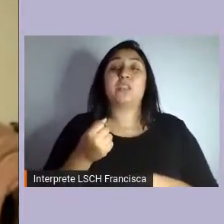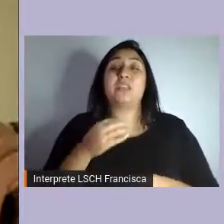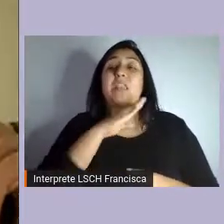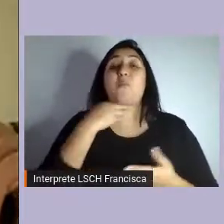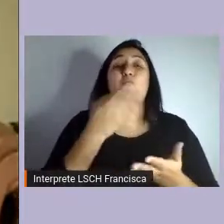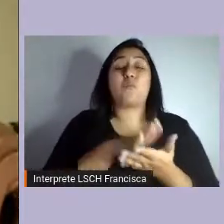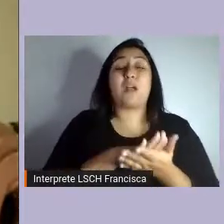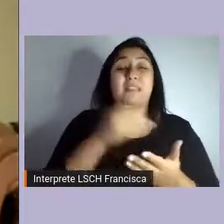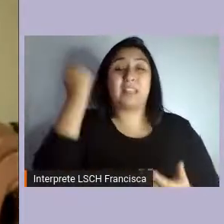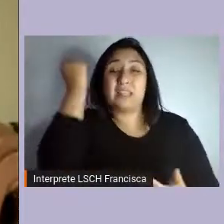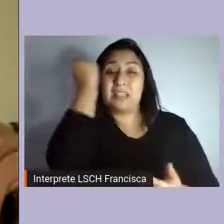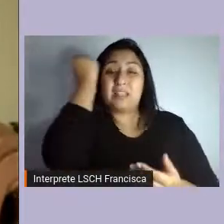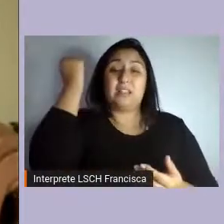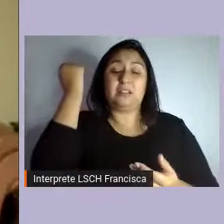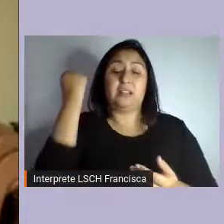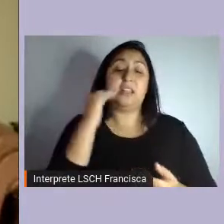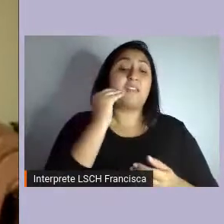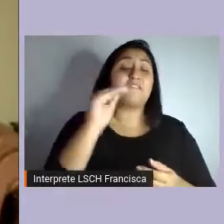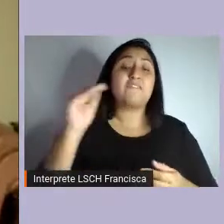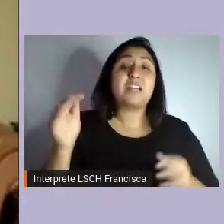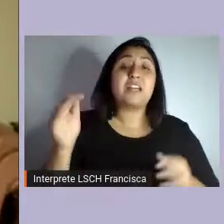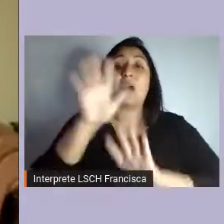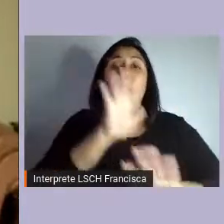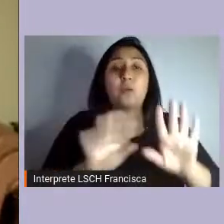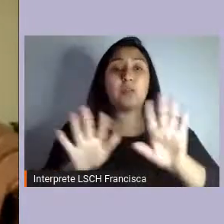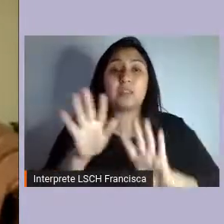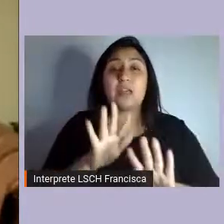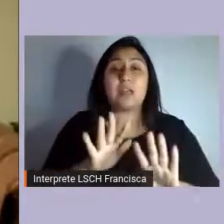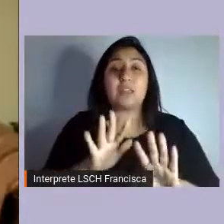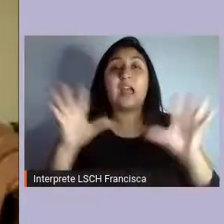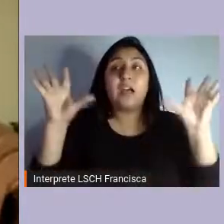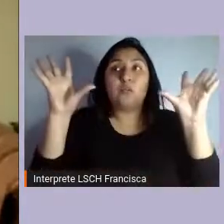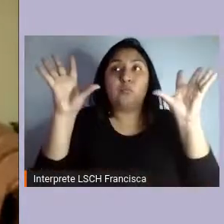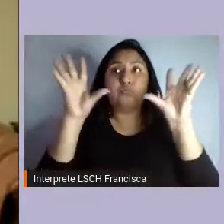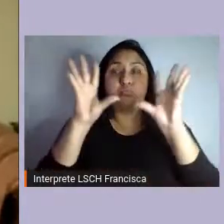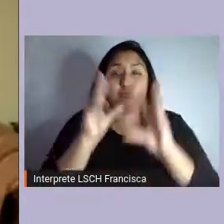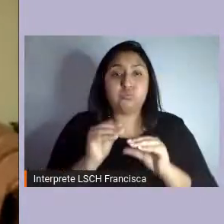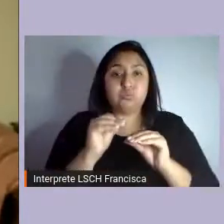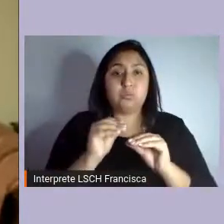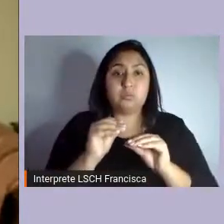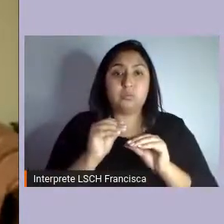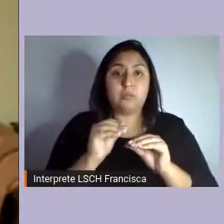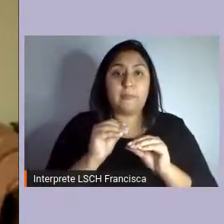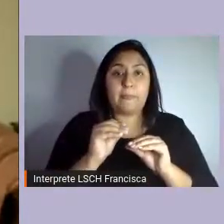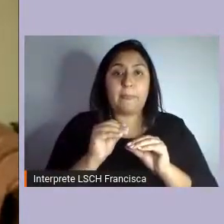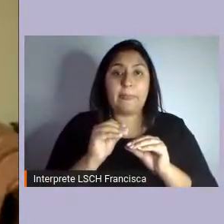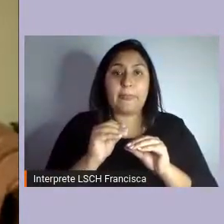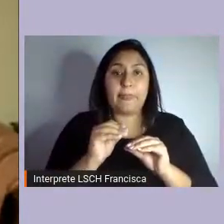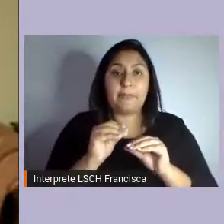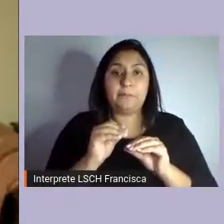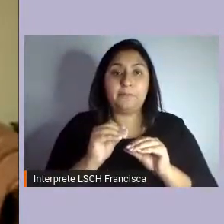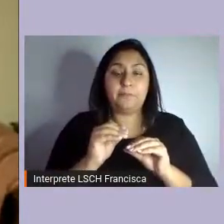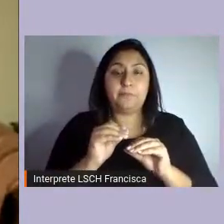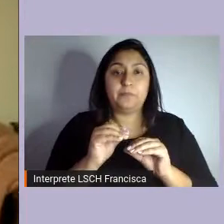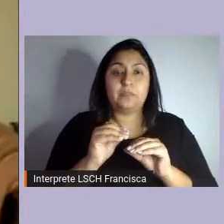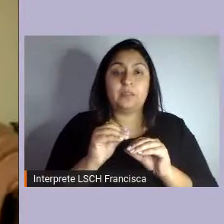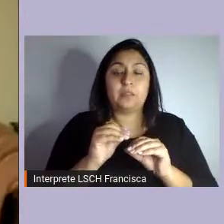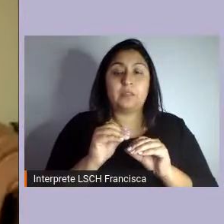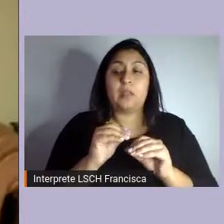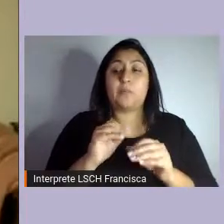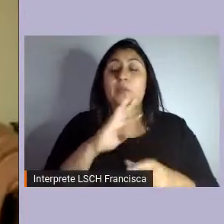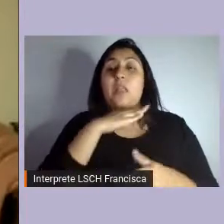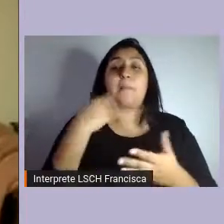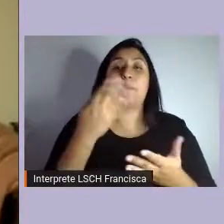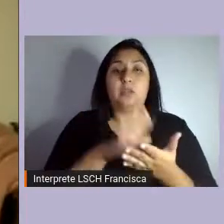infancia muy protegida, muy cuidada, muy celebrada, oscurecida, obviamente, como toda infancia, por la muerte. No